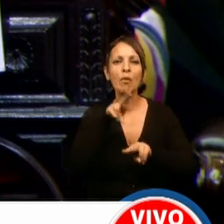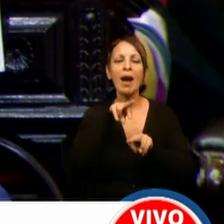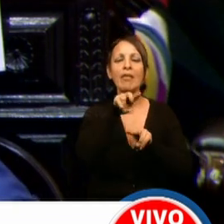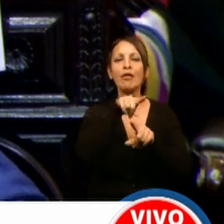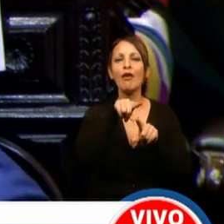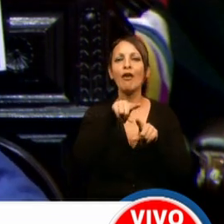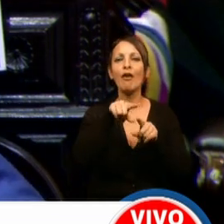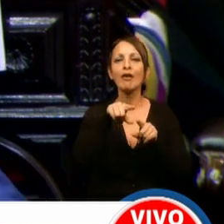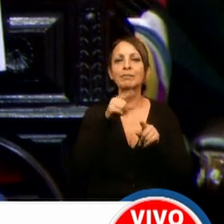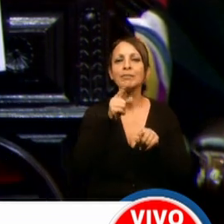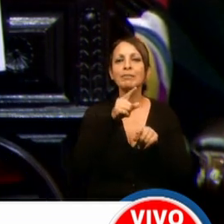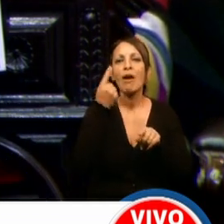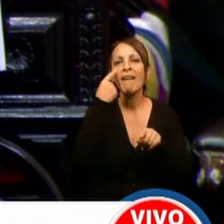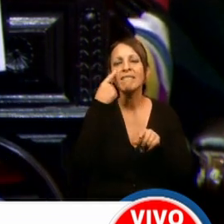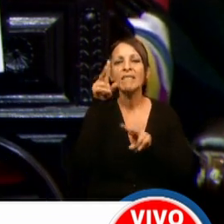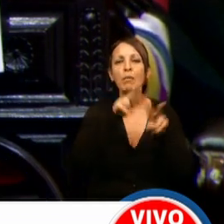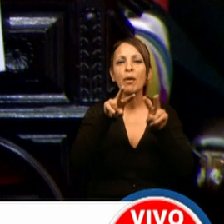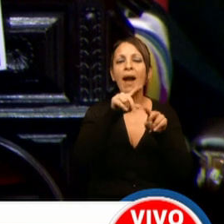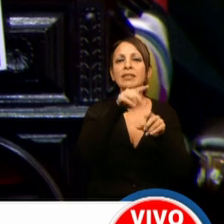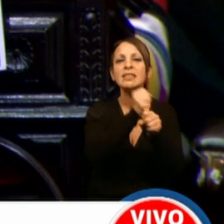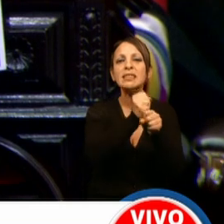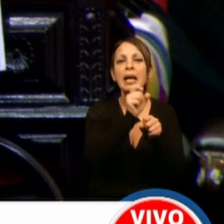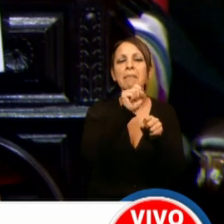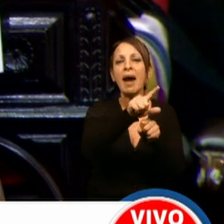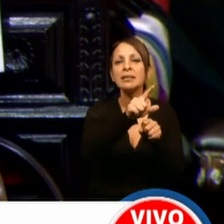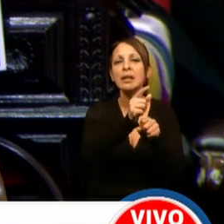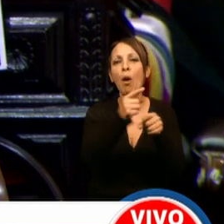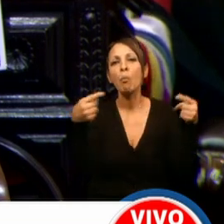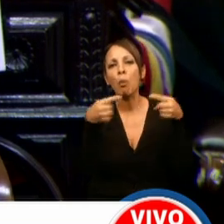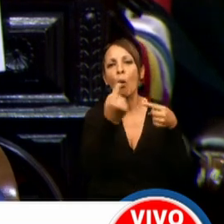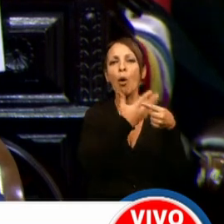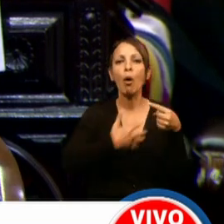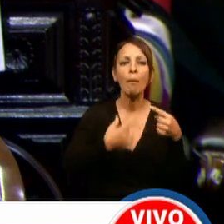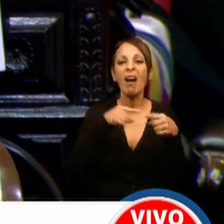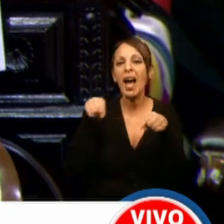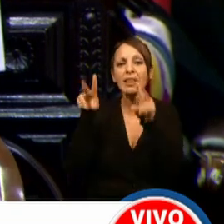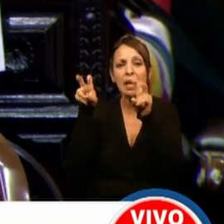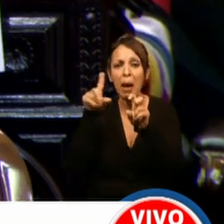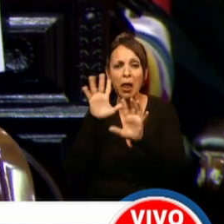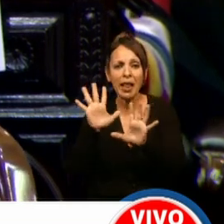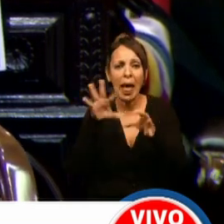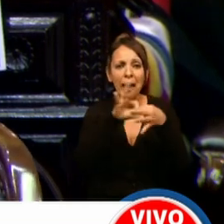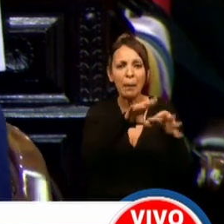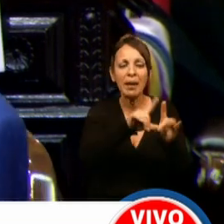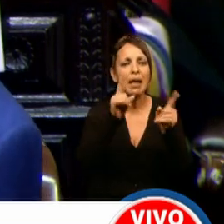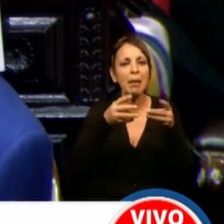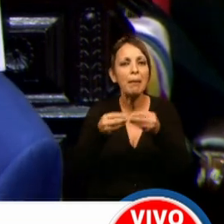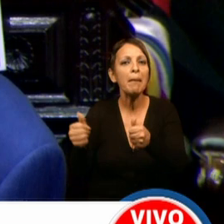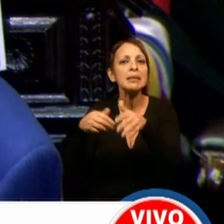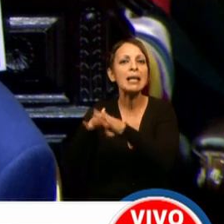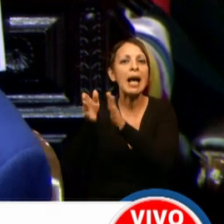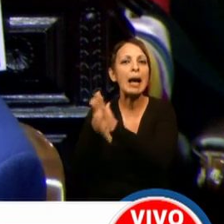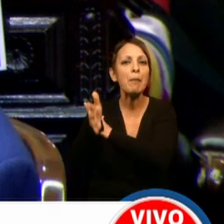temas de la grieta y como este es un tema que escapa a la grieta me parece que también escapa a los medios porque recién